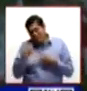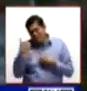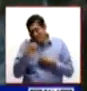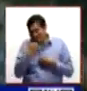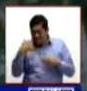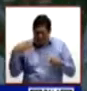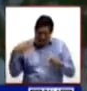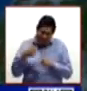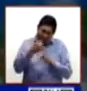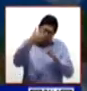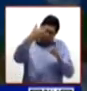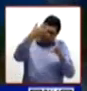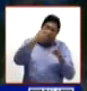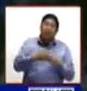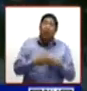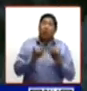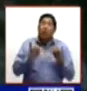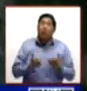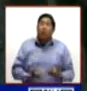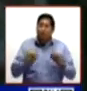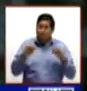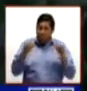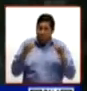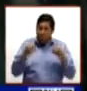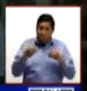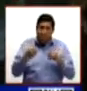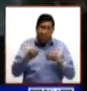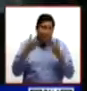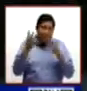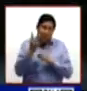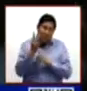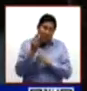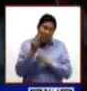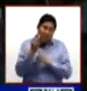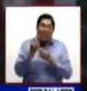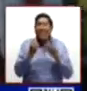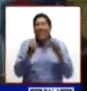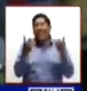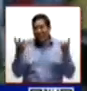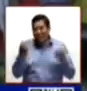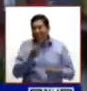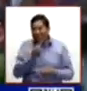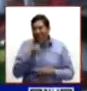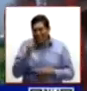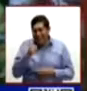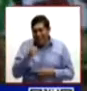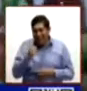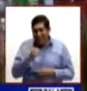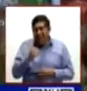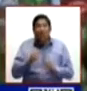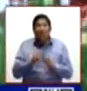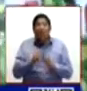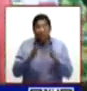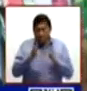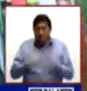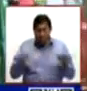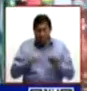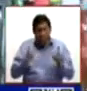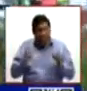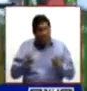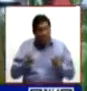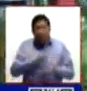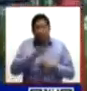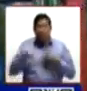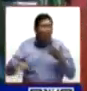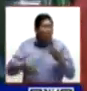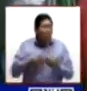accidente que ha pasado. Claro, ¿y cómo le ha ido este día en las ventas? ¿Ha tenido que prender varias velitas? Varias velitas he prendido para... ¿Sus compañeras también están con lo mismo? Todos están